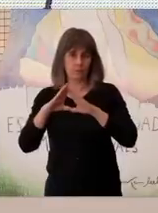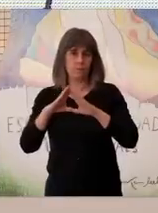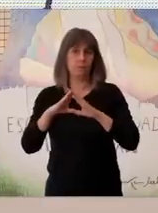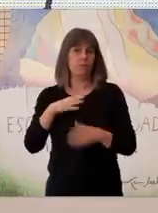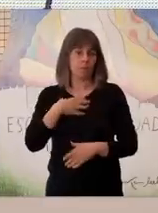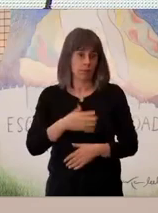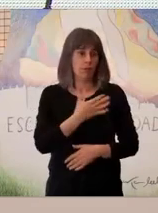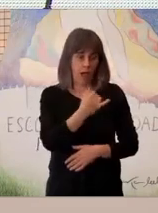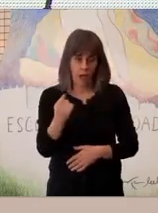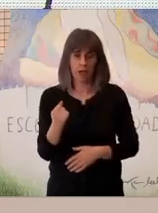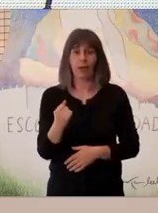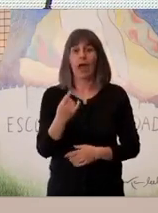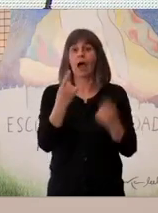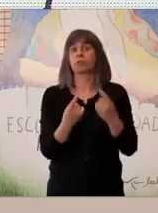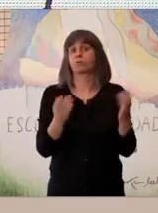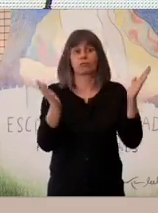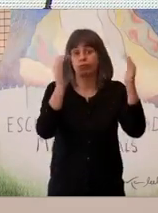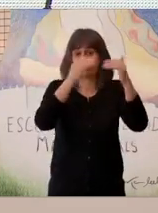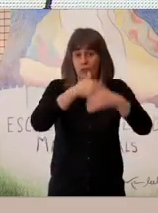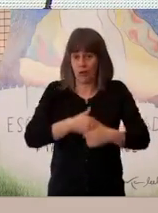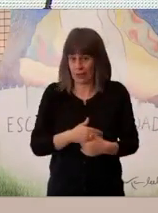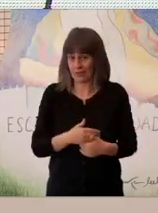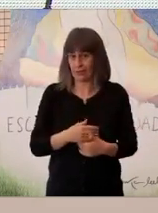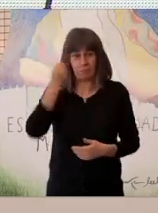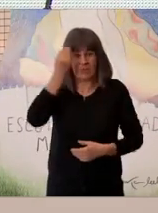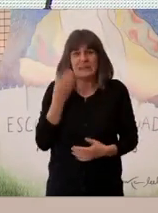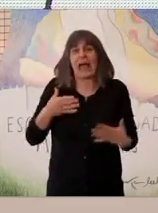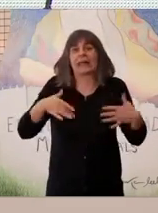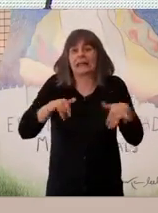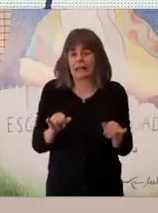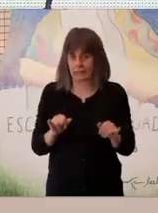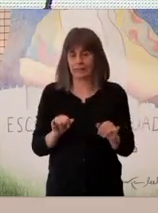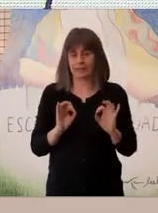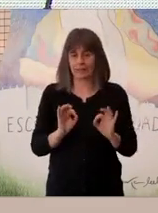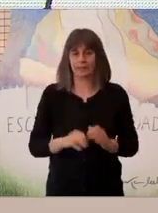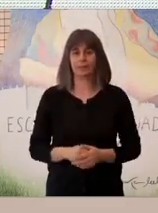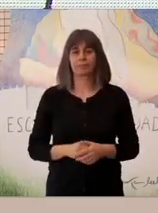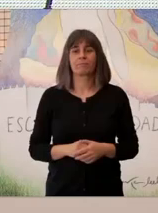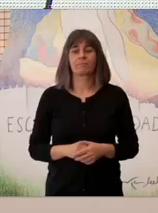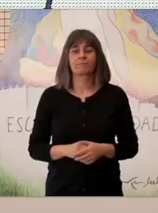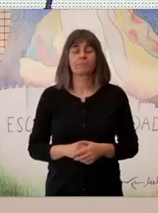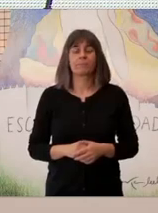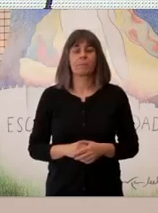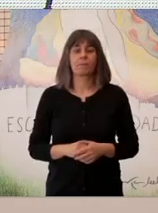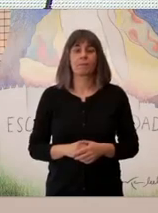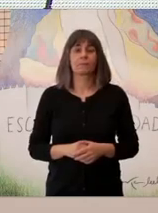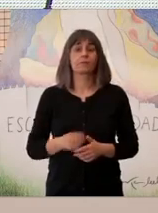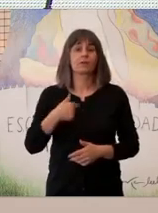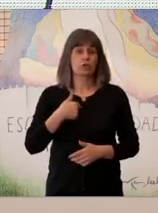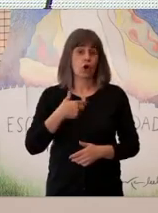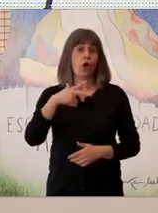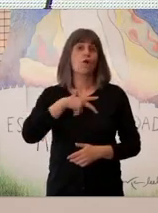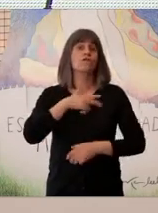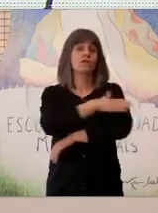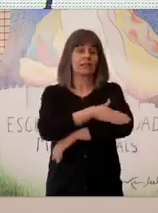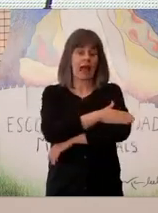ni siquiera que haya algunos que ni se lo hayan planteado, o sea, que no se planteen nada al respecto. Que si yo, como fiscal de sala